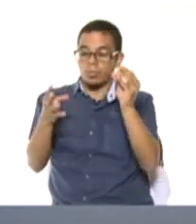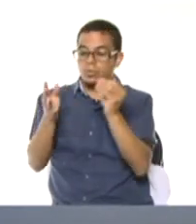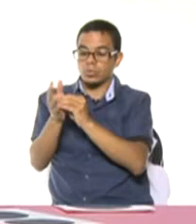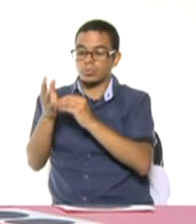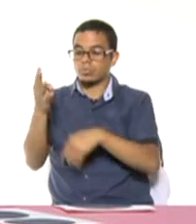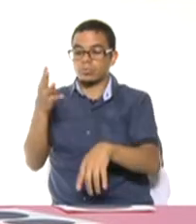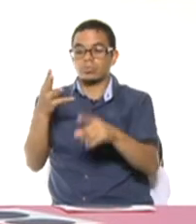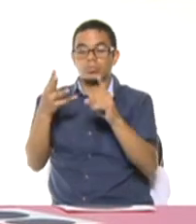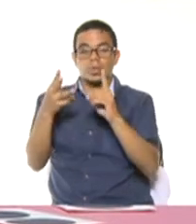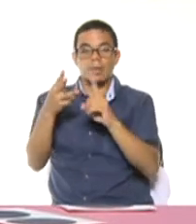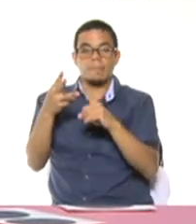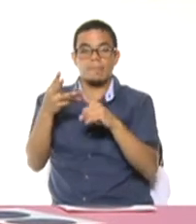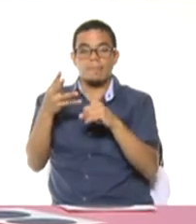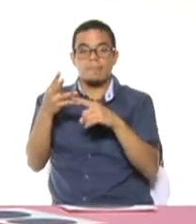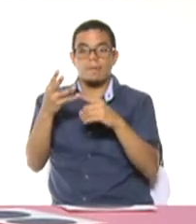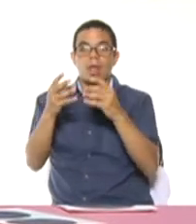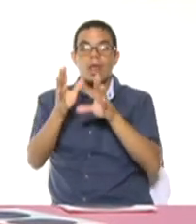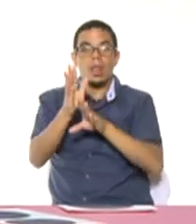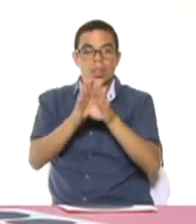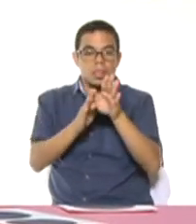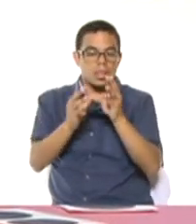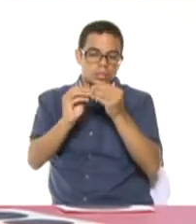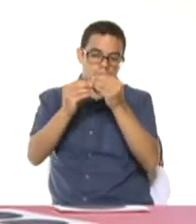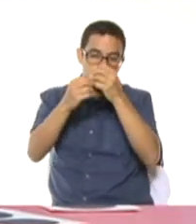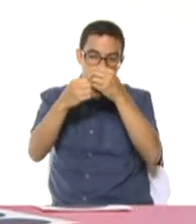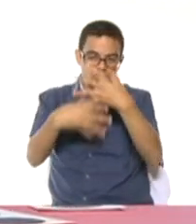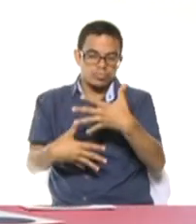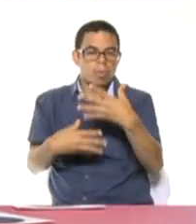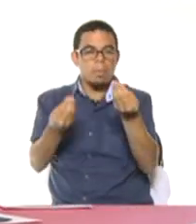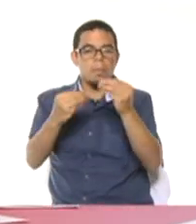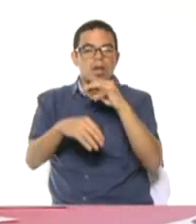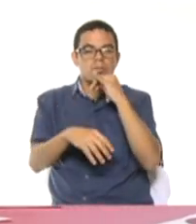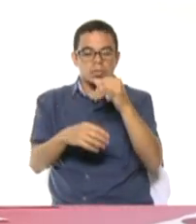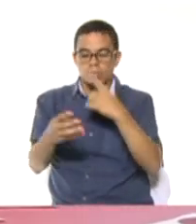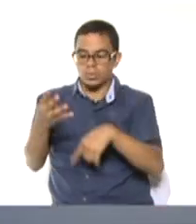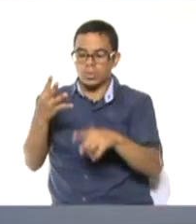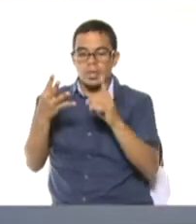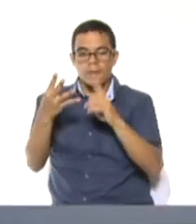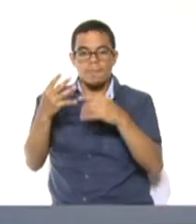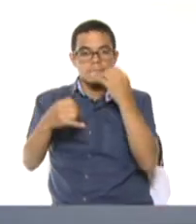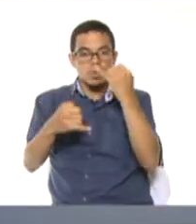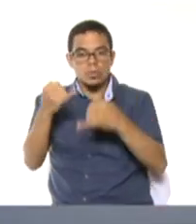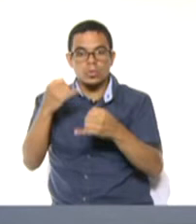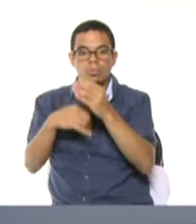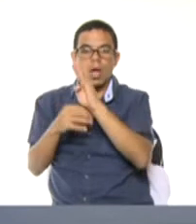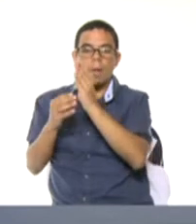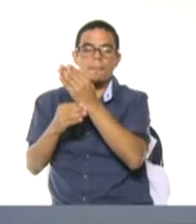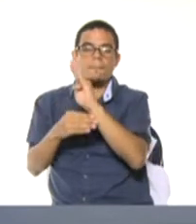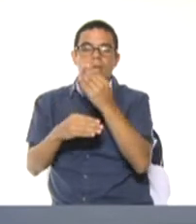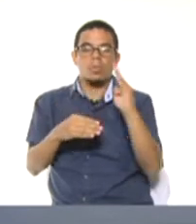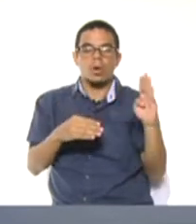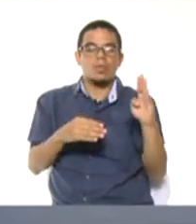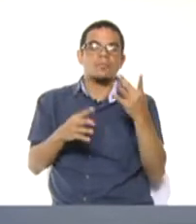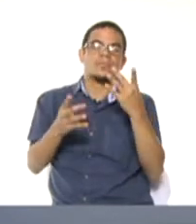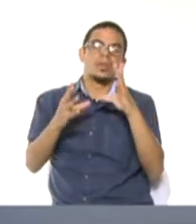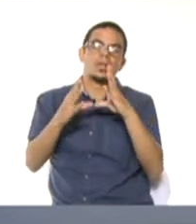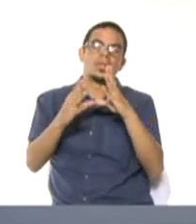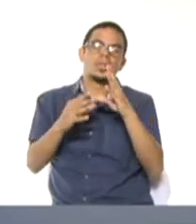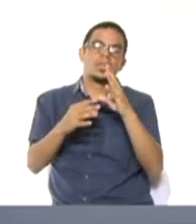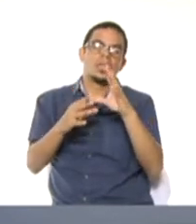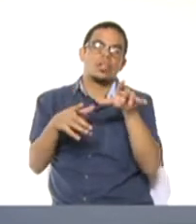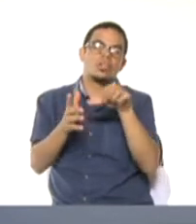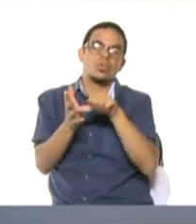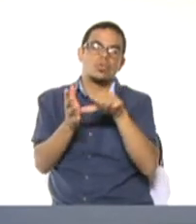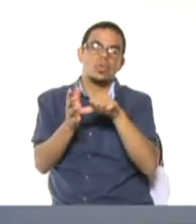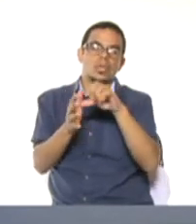algunas veces lleva anexos, por supuesto. Bien, Sara, la portada, ¿qué debe llevar una portada? A